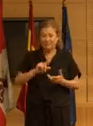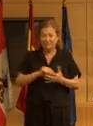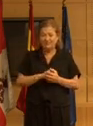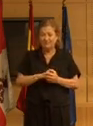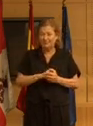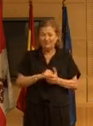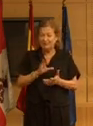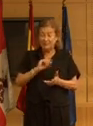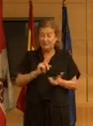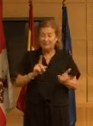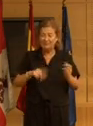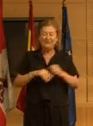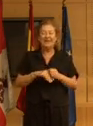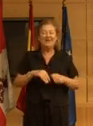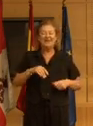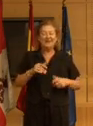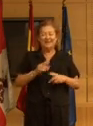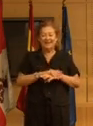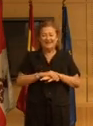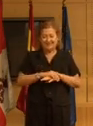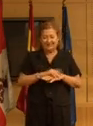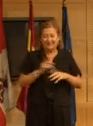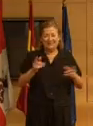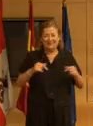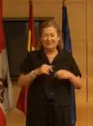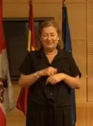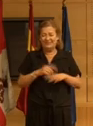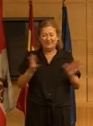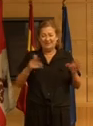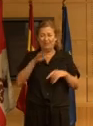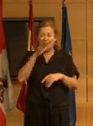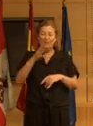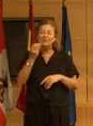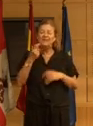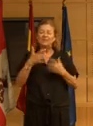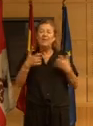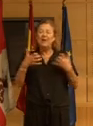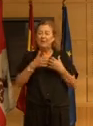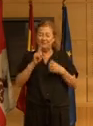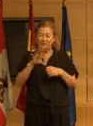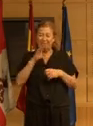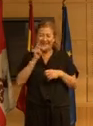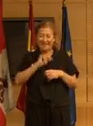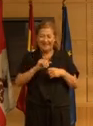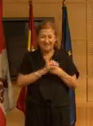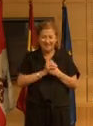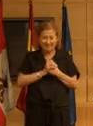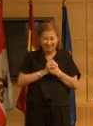laboratorio para nosotros, como vais a ver luego en los criterios